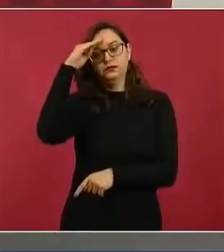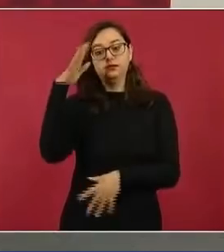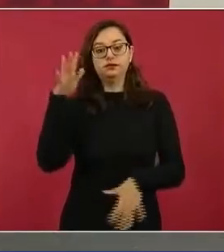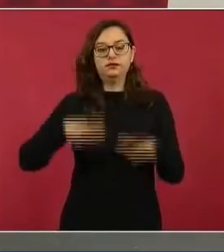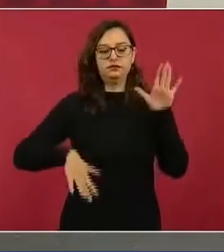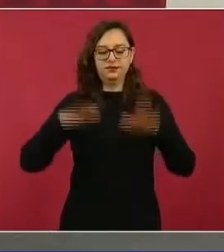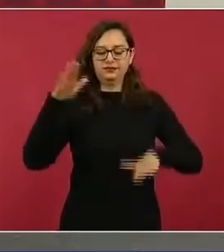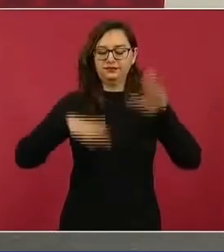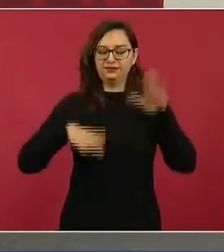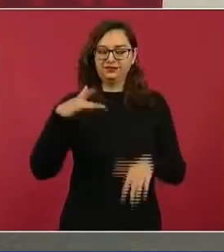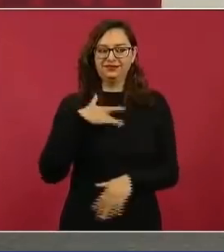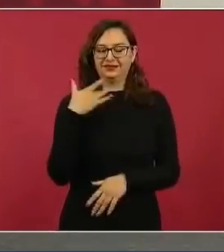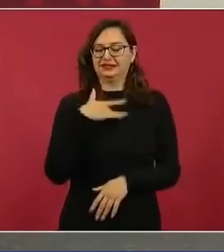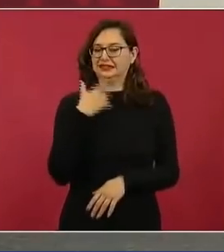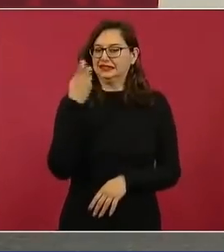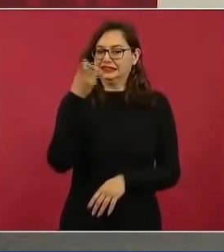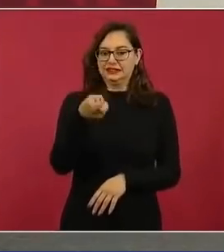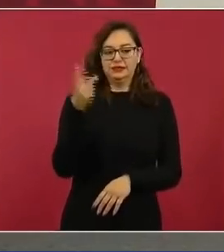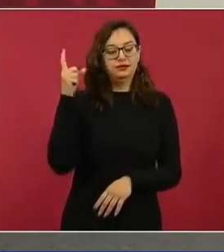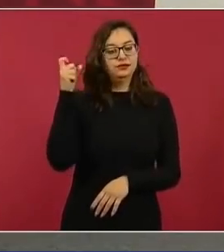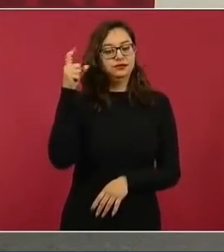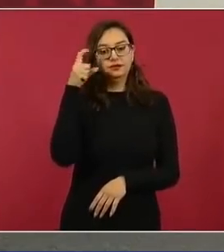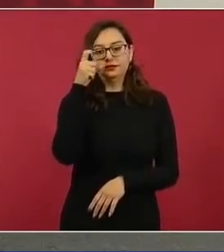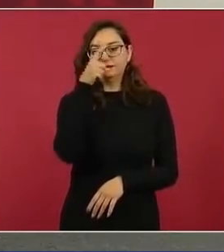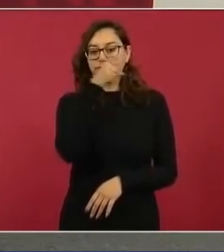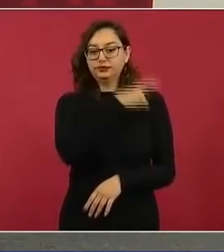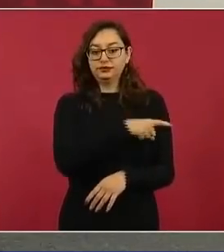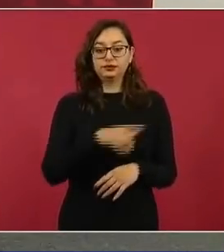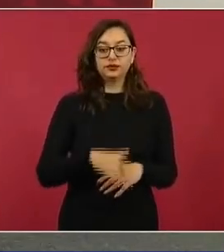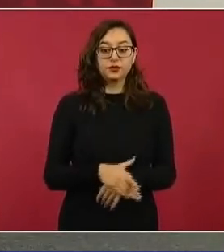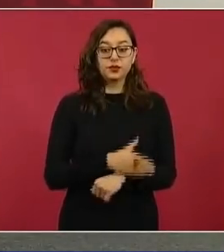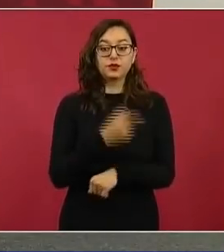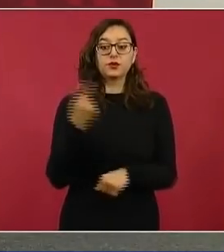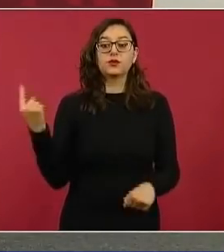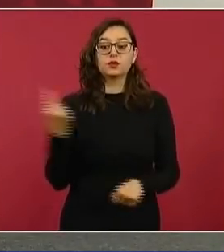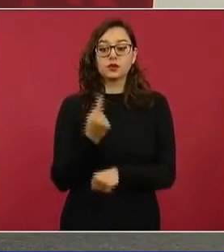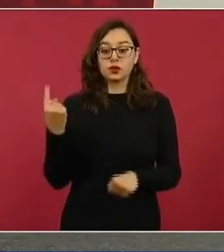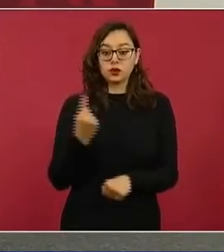difícil de lograr, porque durante